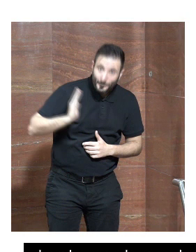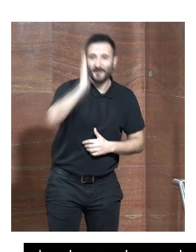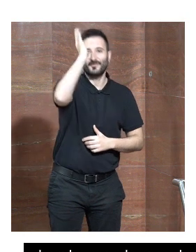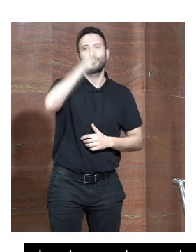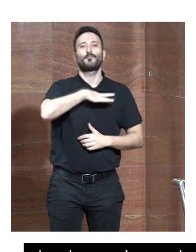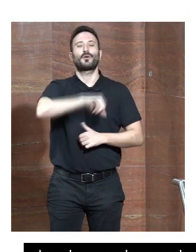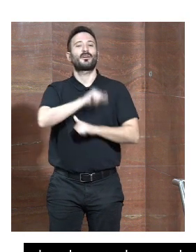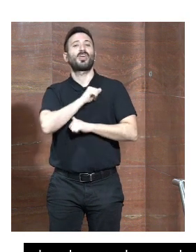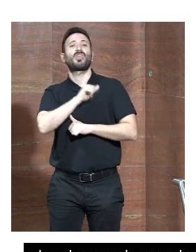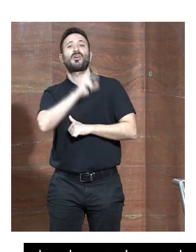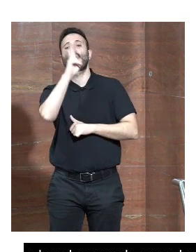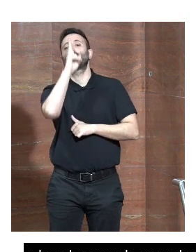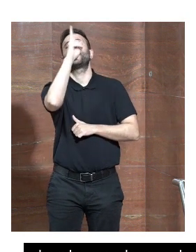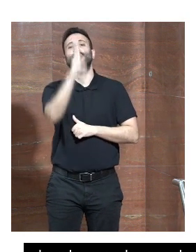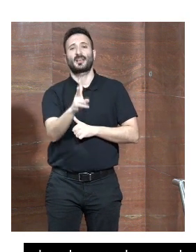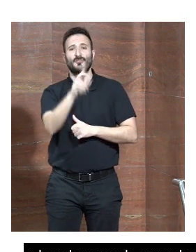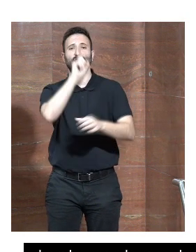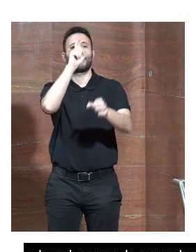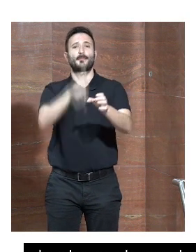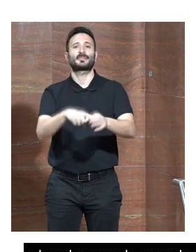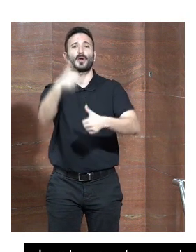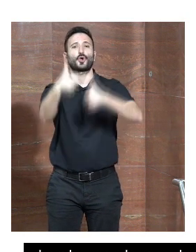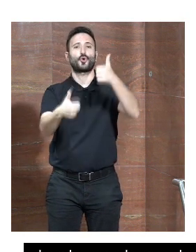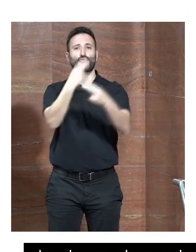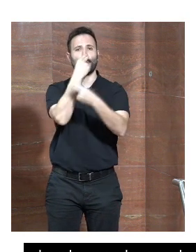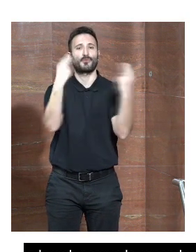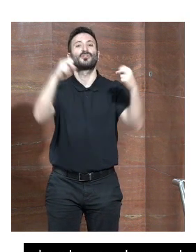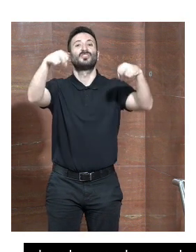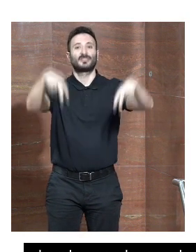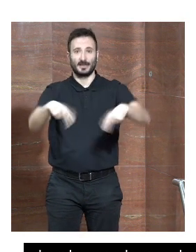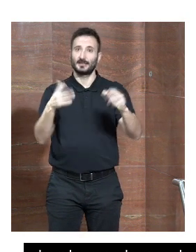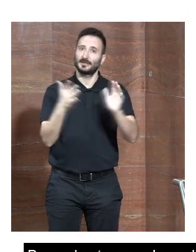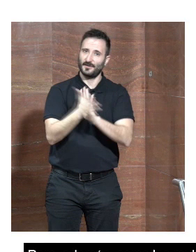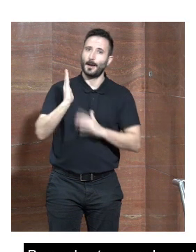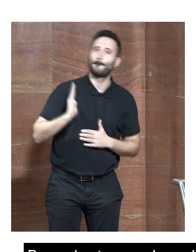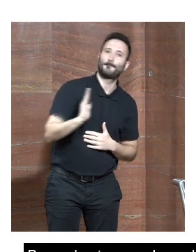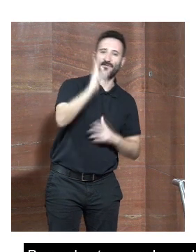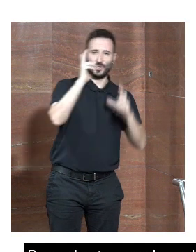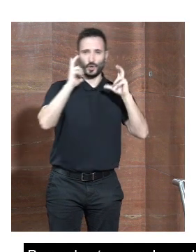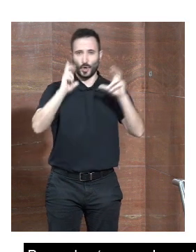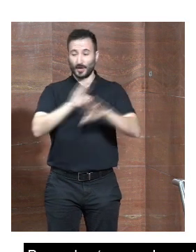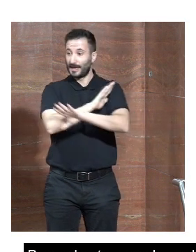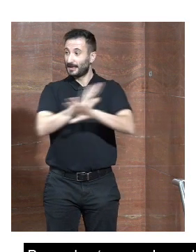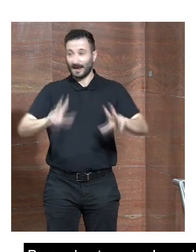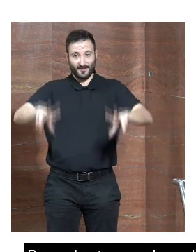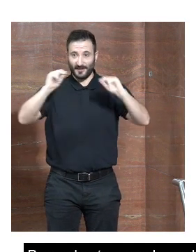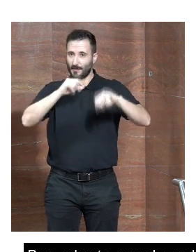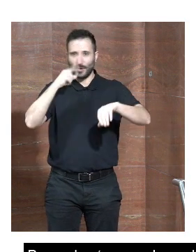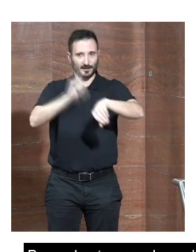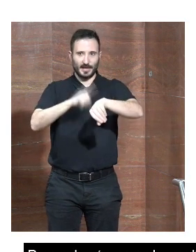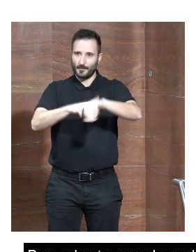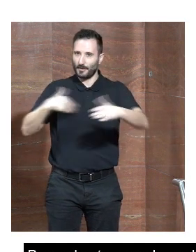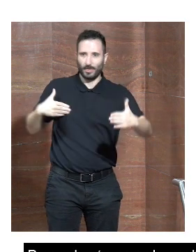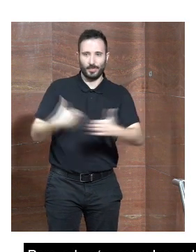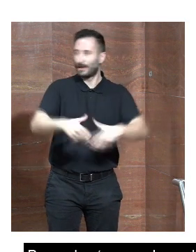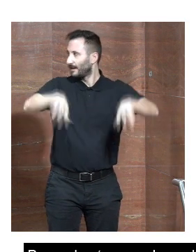pueda estar 2 años sin participar en licitaciones públicas, que eso son palabras mayores. Y ya está. Y Rosa me ha dicho que nos corta el cuello a